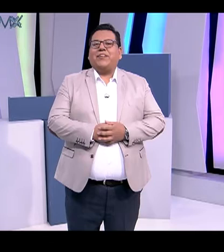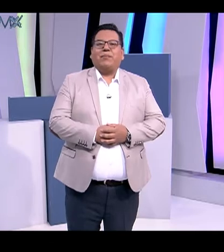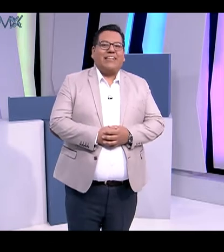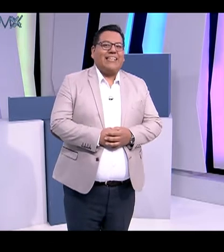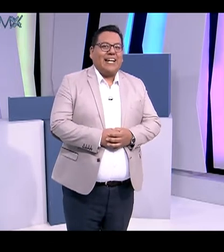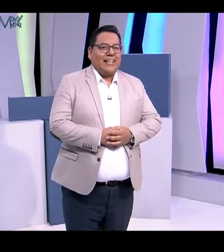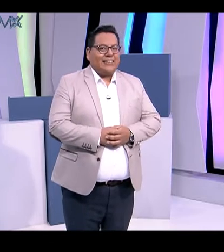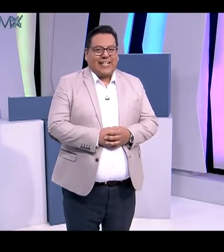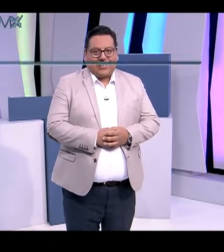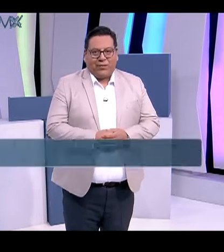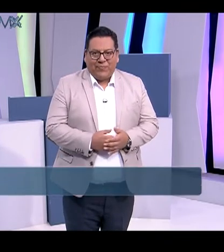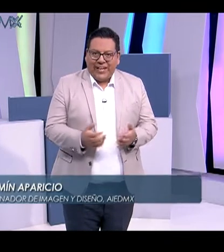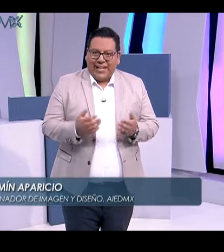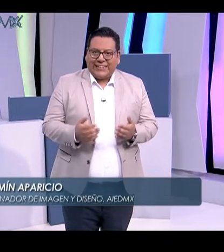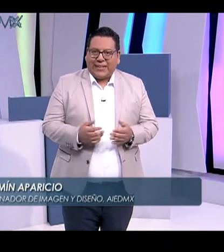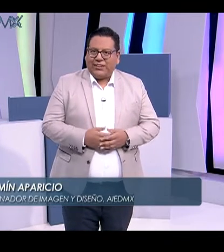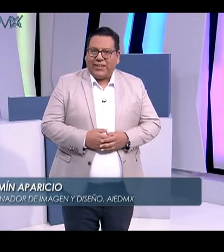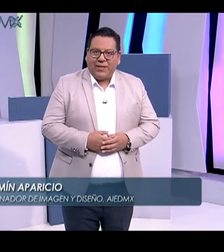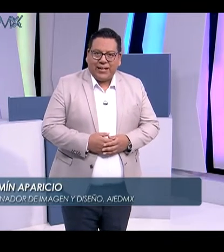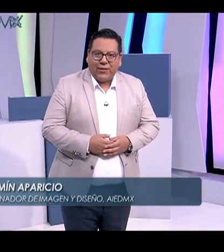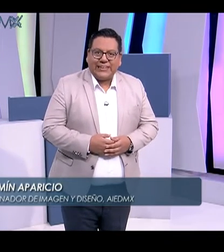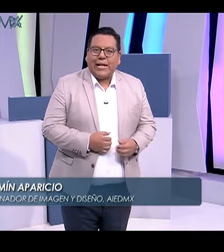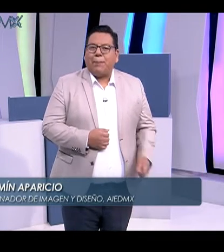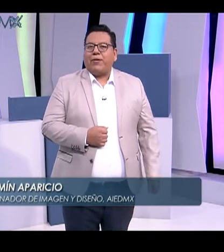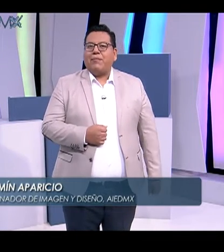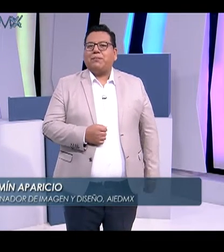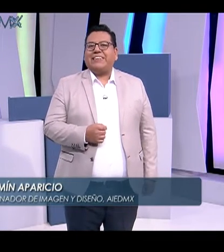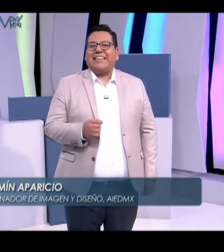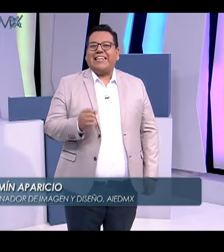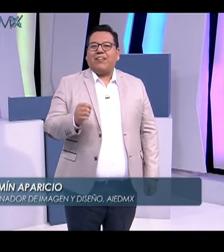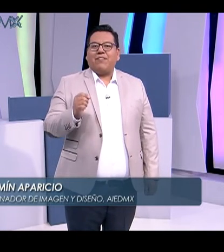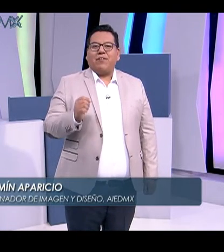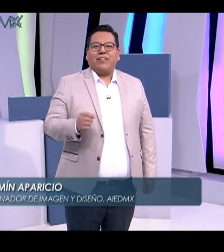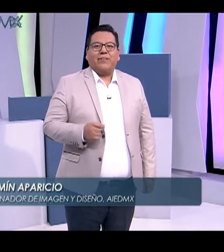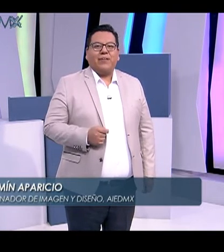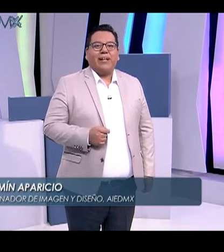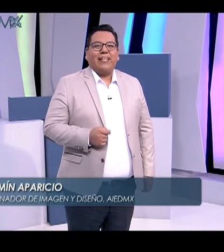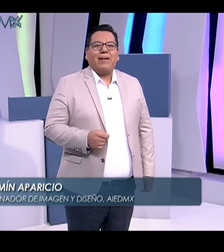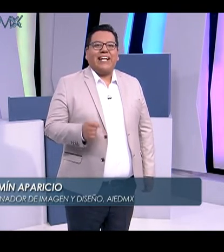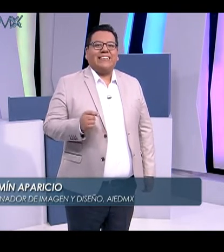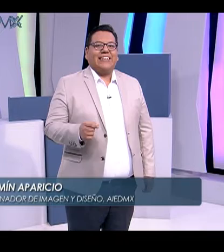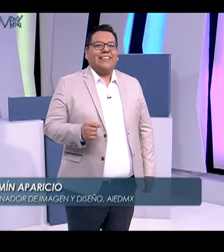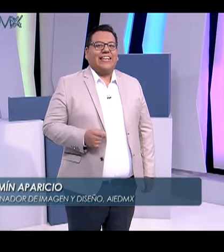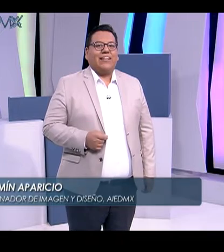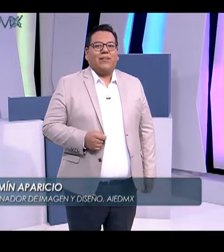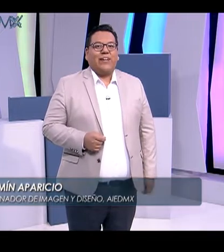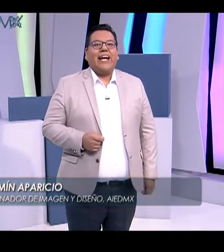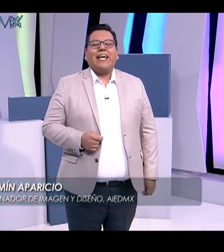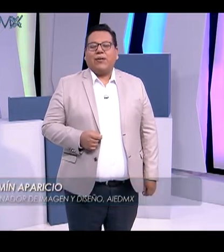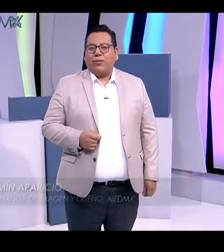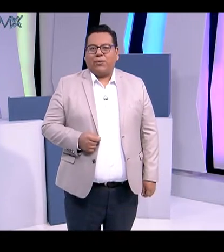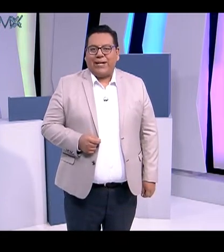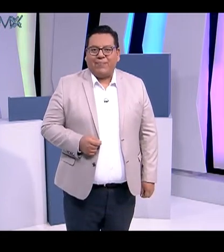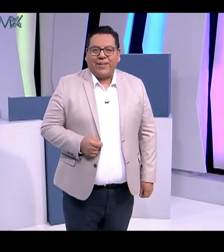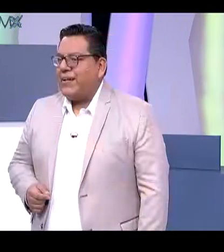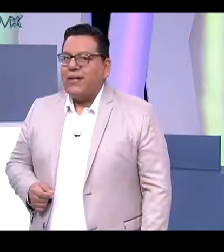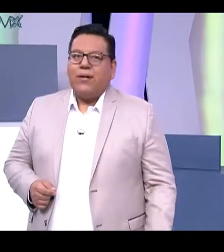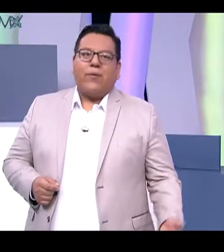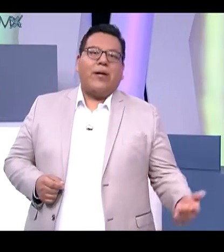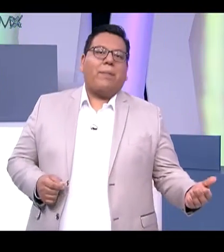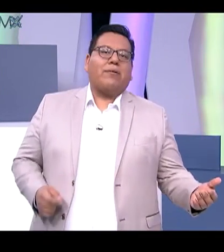Bienvenidos a una emisión más de Extracto. Esta noche de miércoles, el programa especializado en información educativa en ciencia, tecnología y